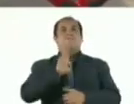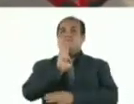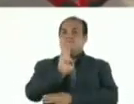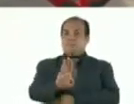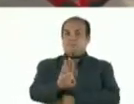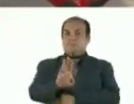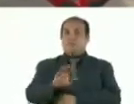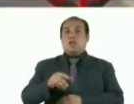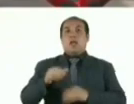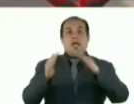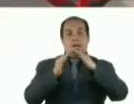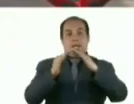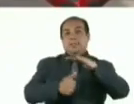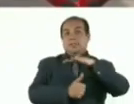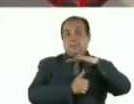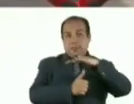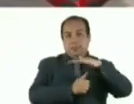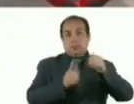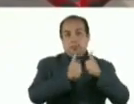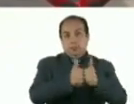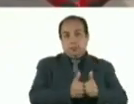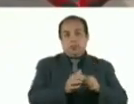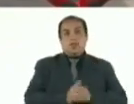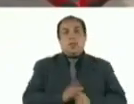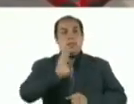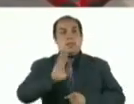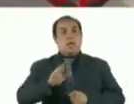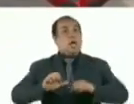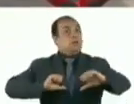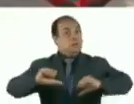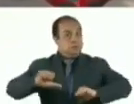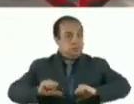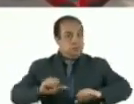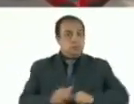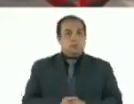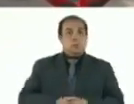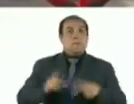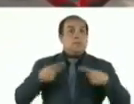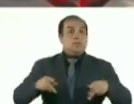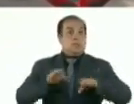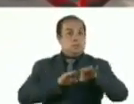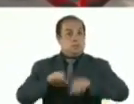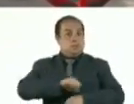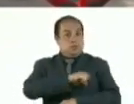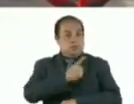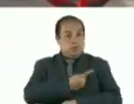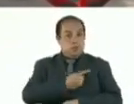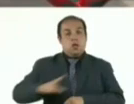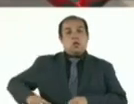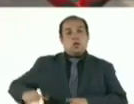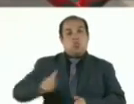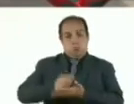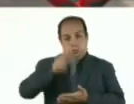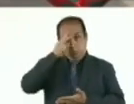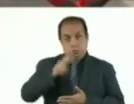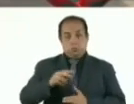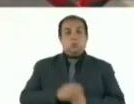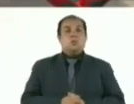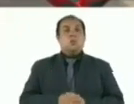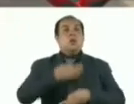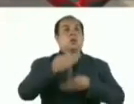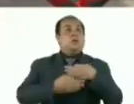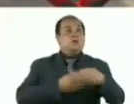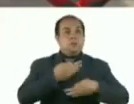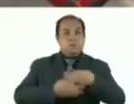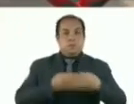detente, quédate en casa, para las actividades, para el personal de salud, para el gobierno de la Ciudad de México, para